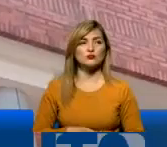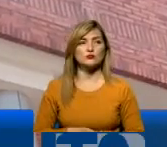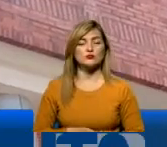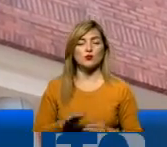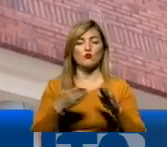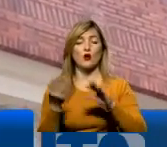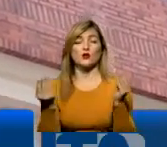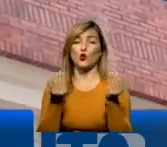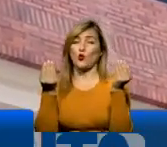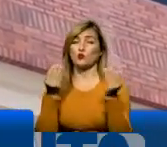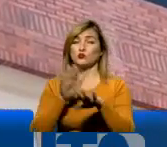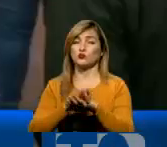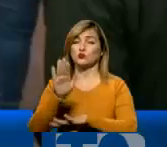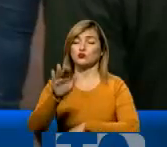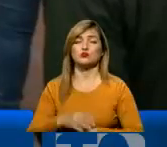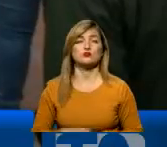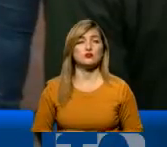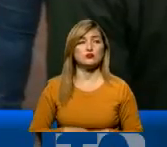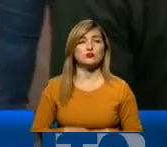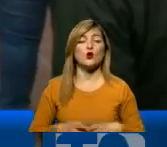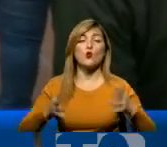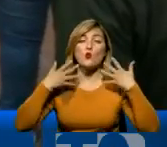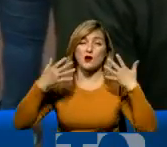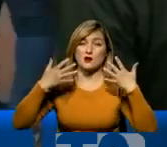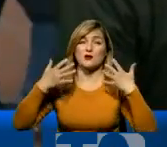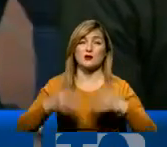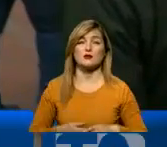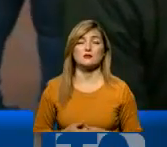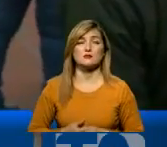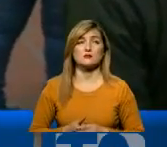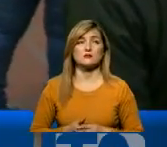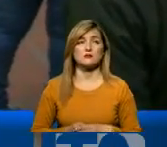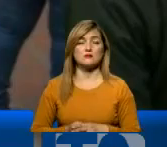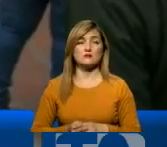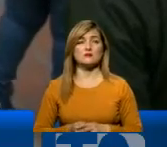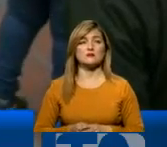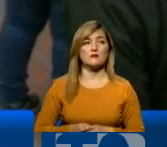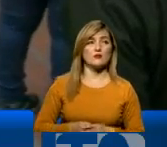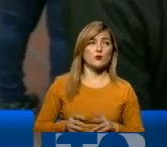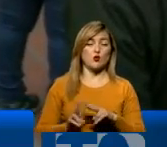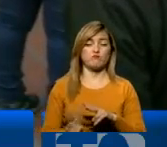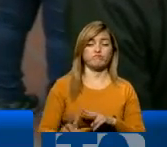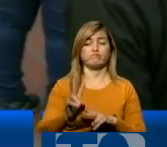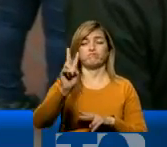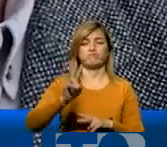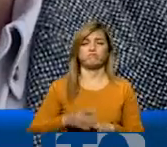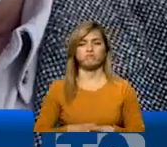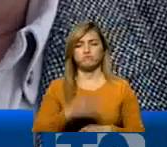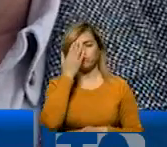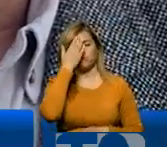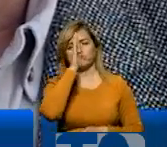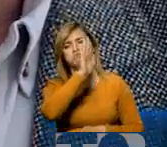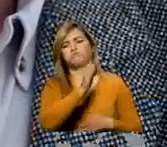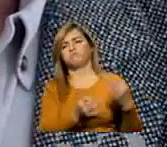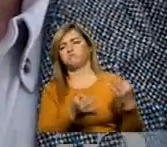con la muerte de la joven madre, hecho que ocurrió en el puerto principal. Hay otras personas que entiendo están prófugas y que también tendrán que responder inclusive por